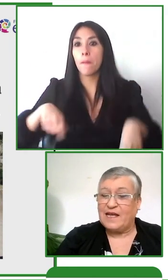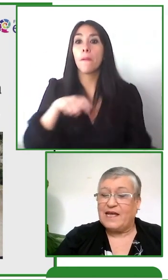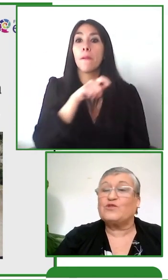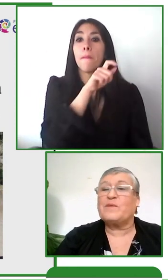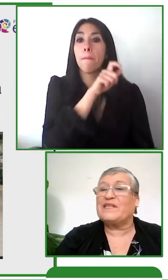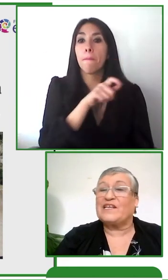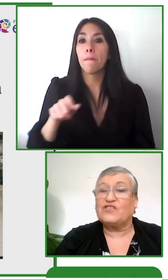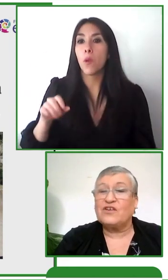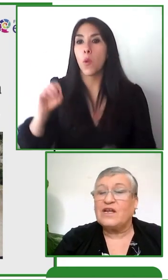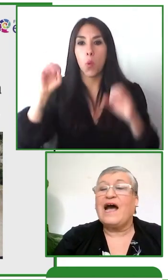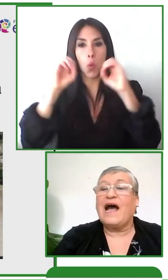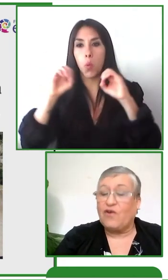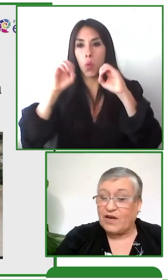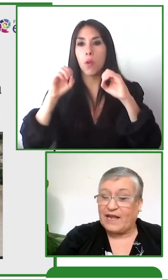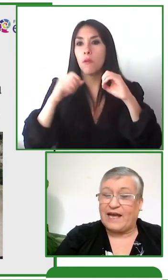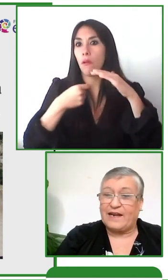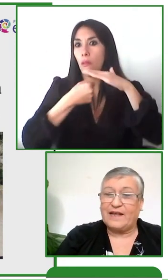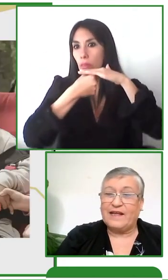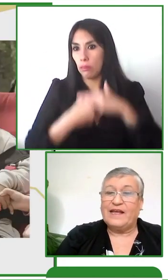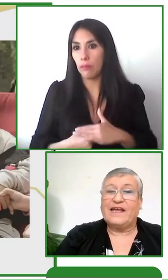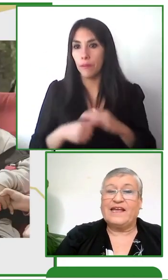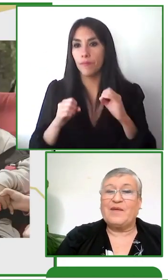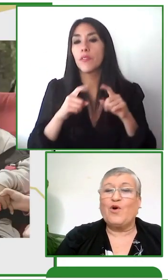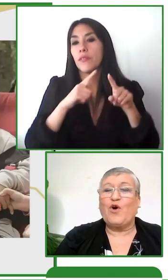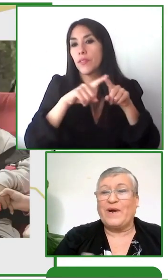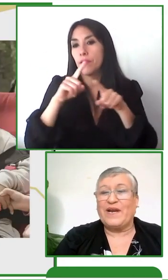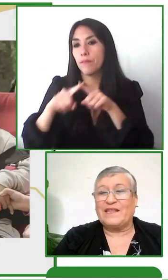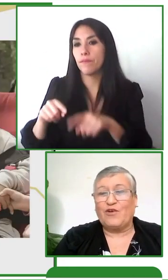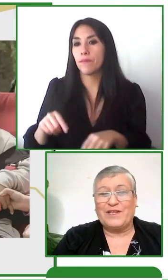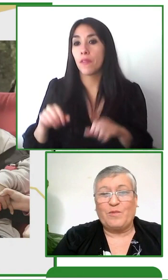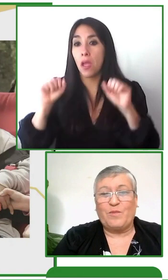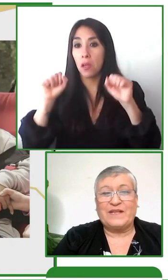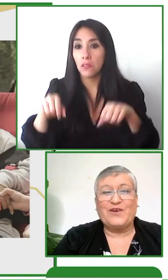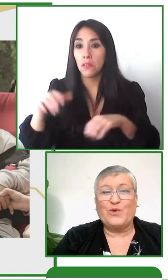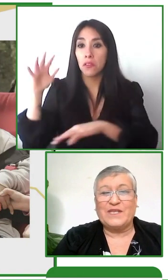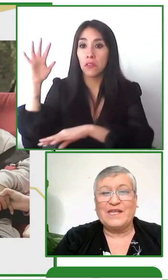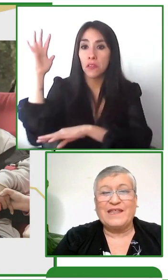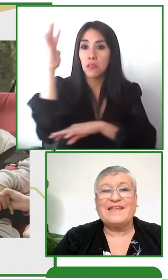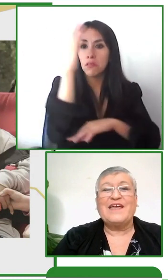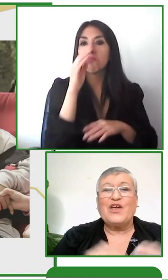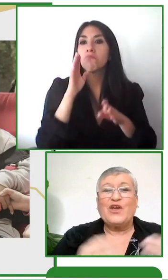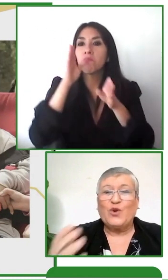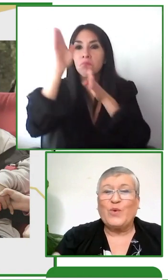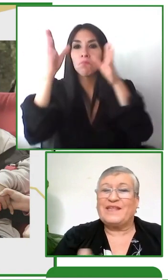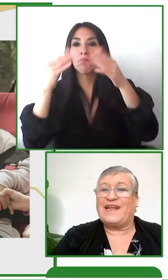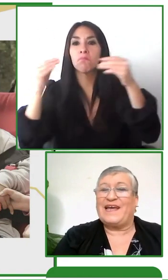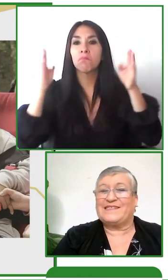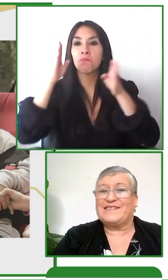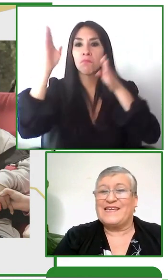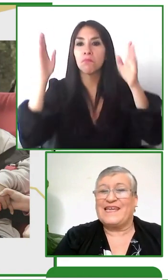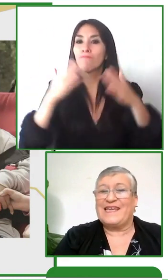naturaleza. Es una invitación a co-crear. Queremos compartir con ustedes